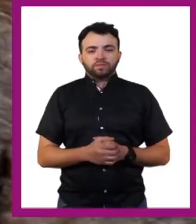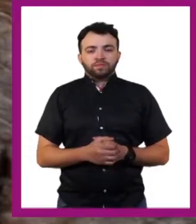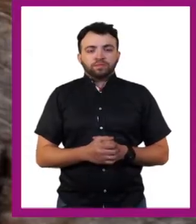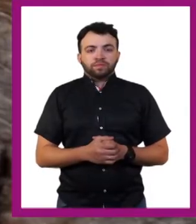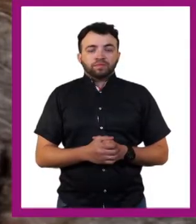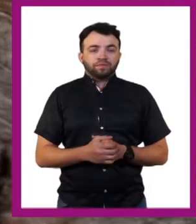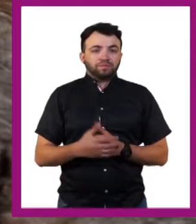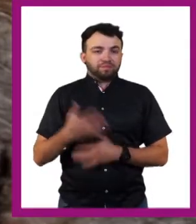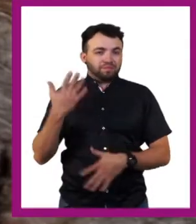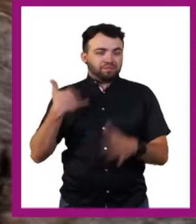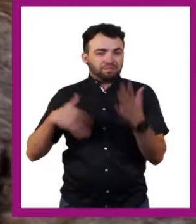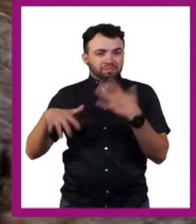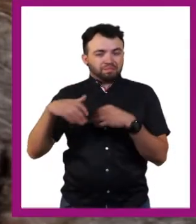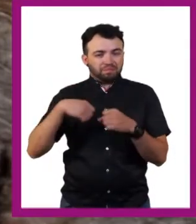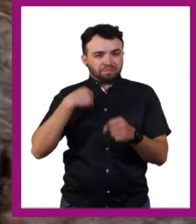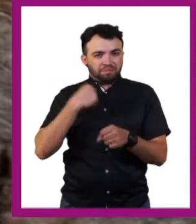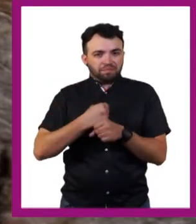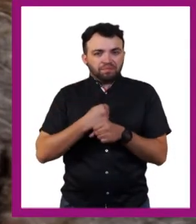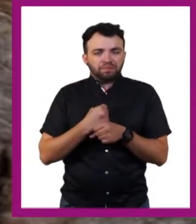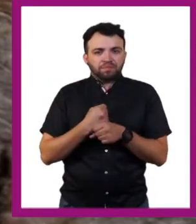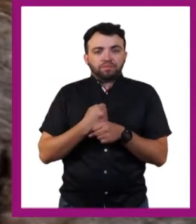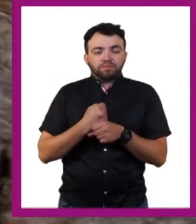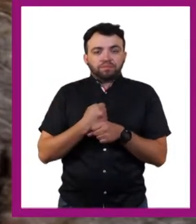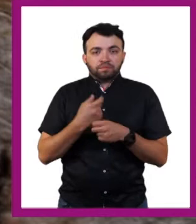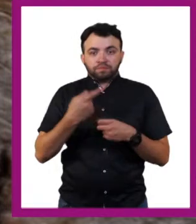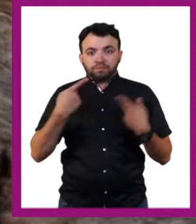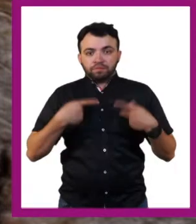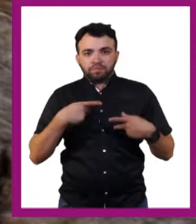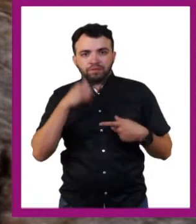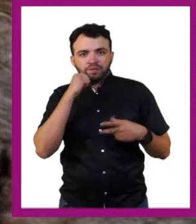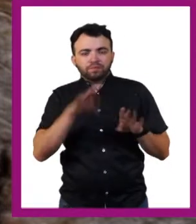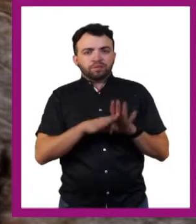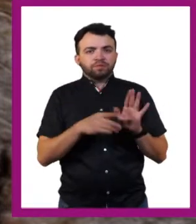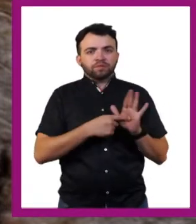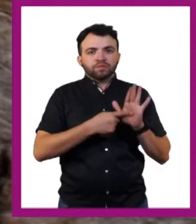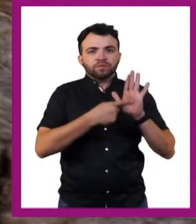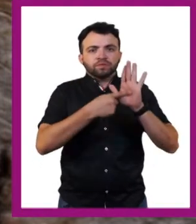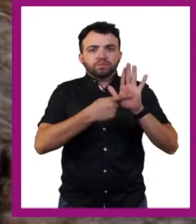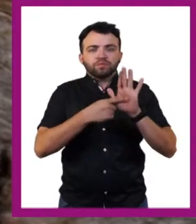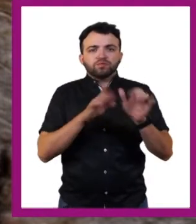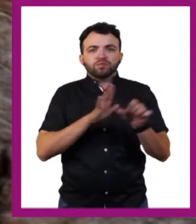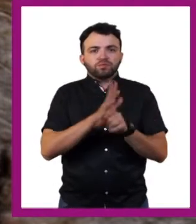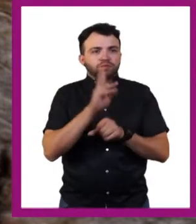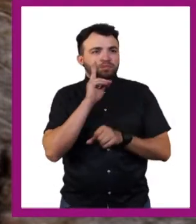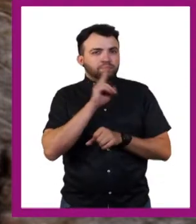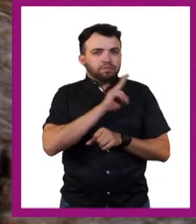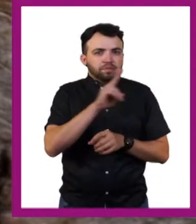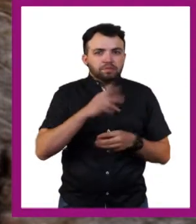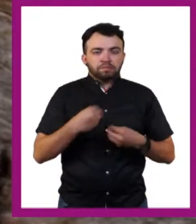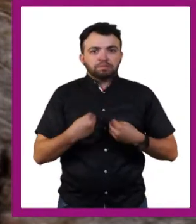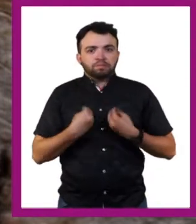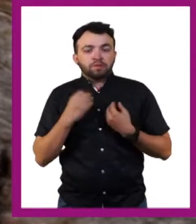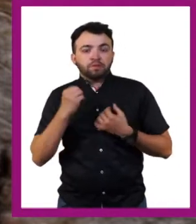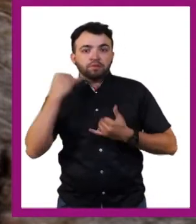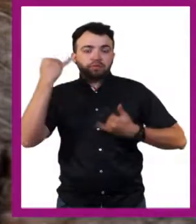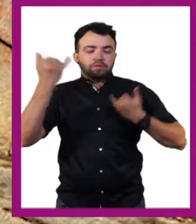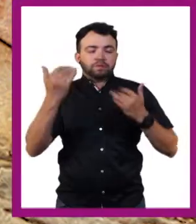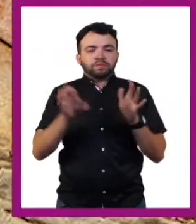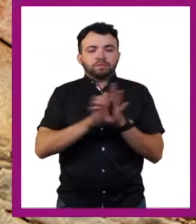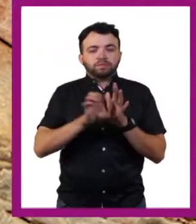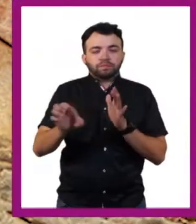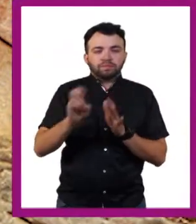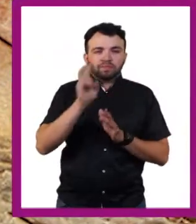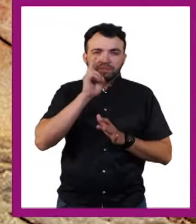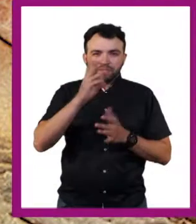Desde hace muchísimos años, el hombre ha intentado dejar sus testimonios de lo que ve, lo que vive o lo que imagina. Por ejemplo,